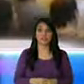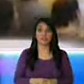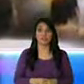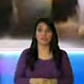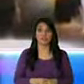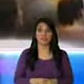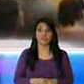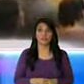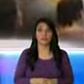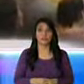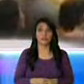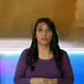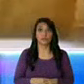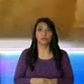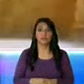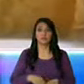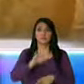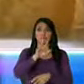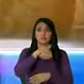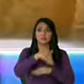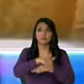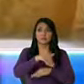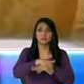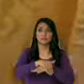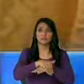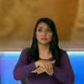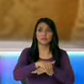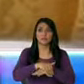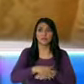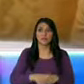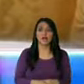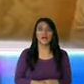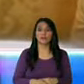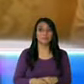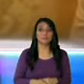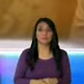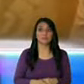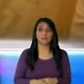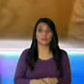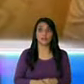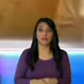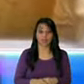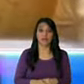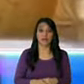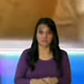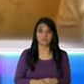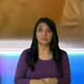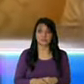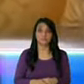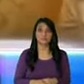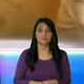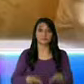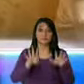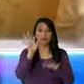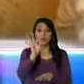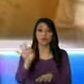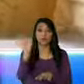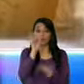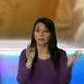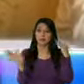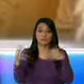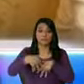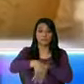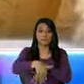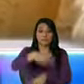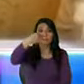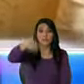siempre a las 3 de la tarde en la Avenida de la Libertad, que es la Avenida del Boulevard 9 de Octubre, el